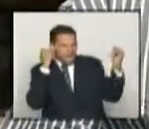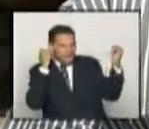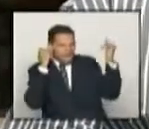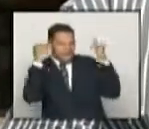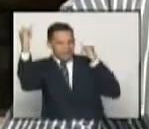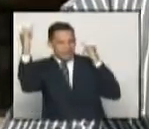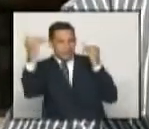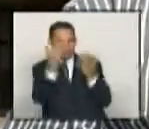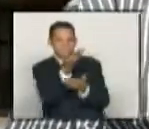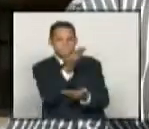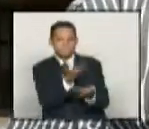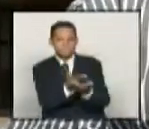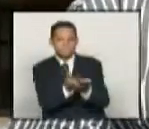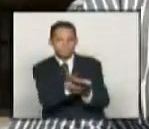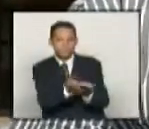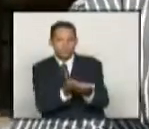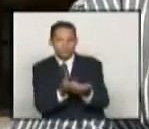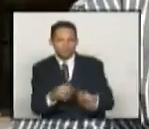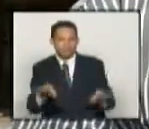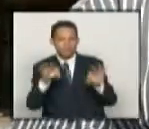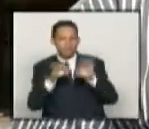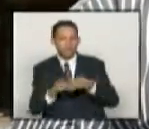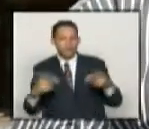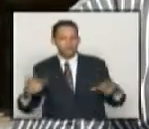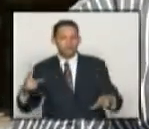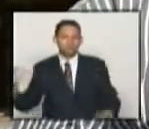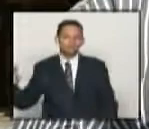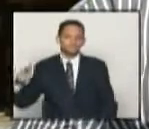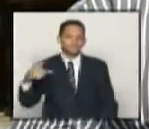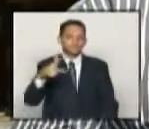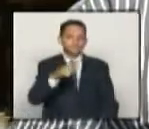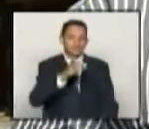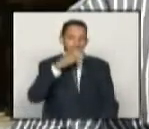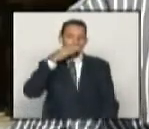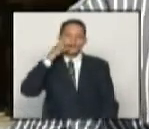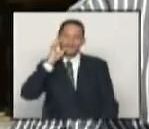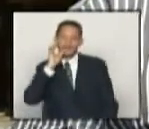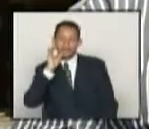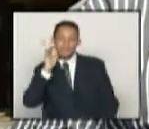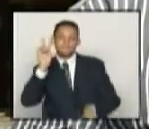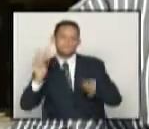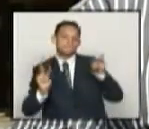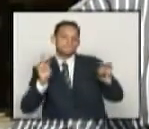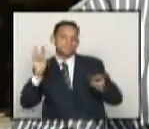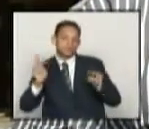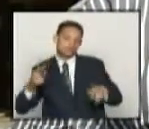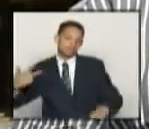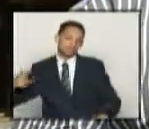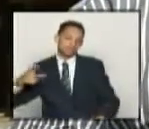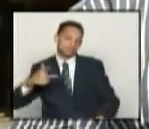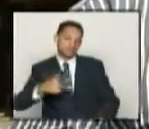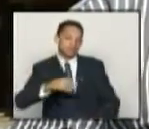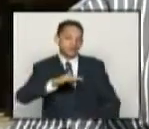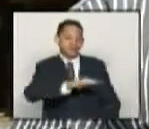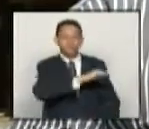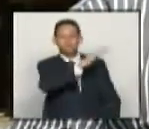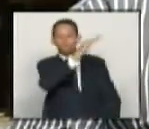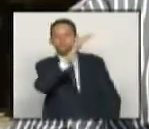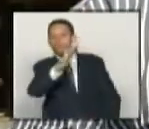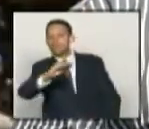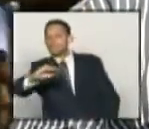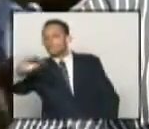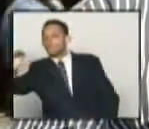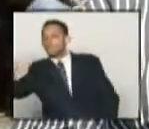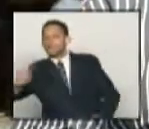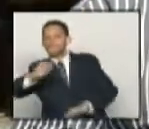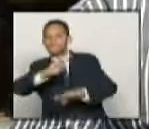la ruta de los balcones del suroeste de Caldas, porque si usted se va por todo este territorio, desde Anserma es un balcón donde se mira para el valle